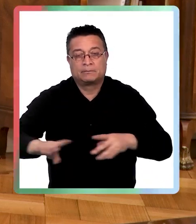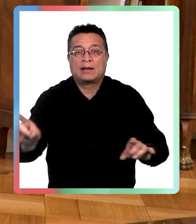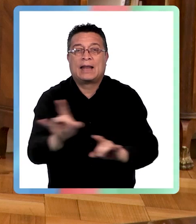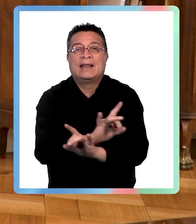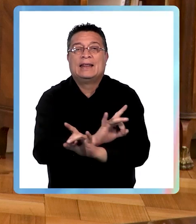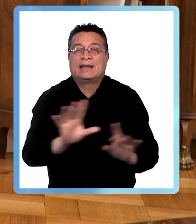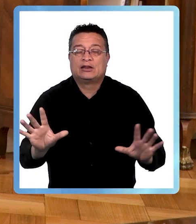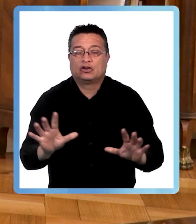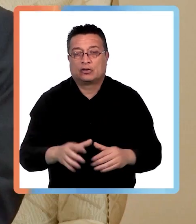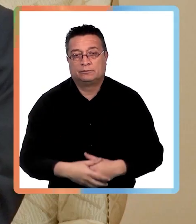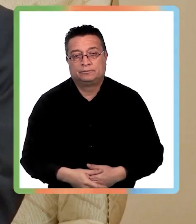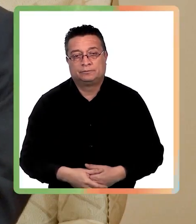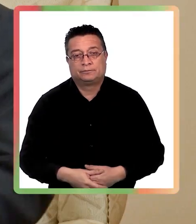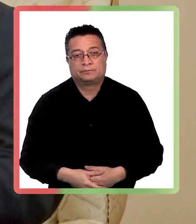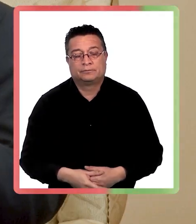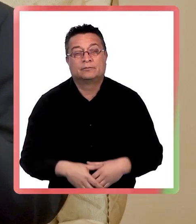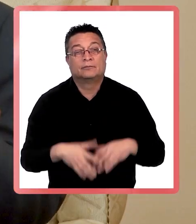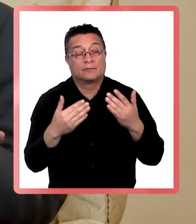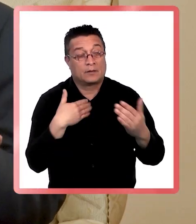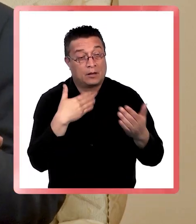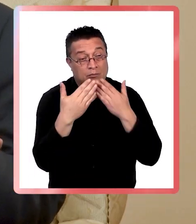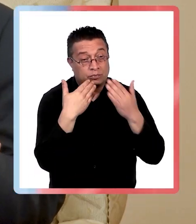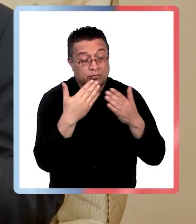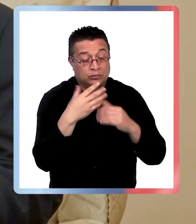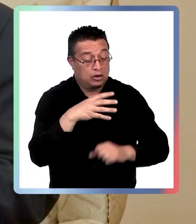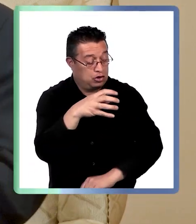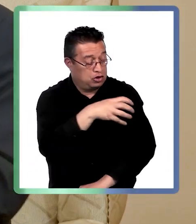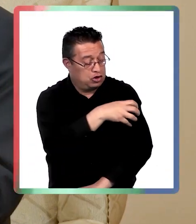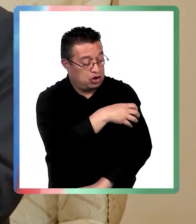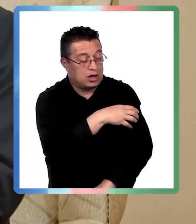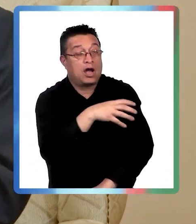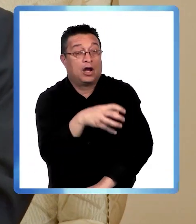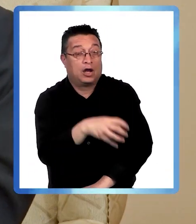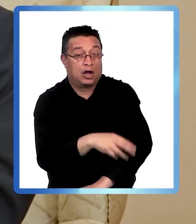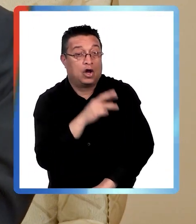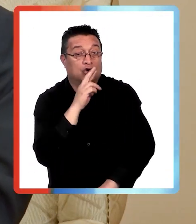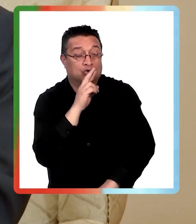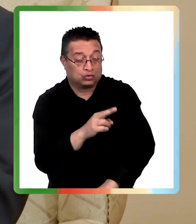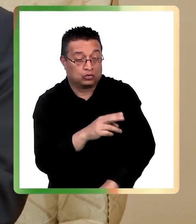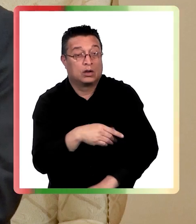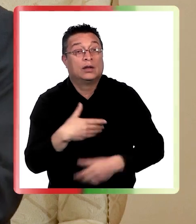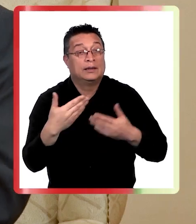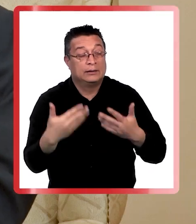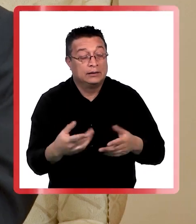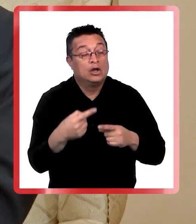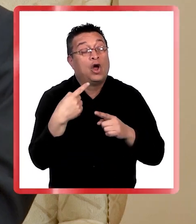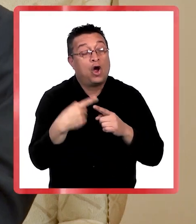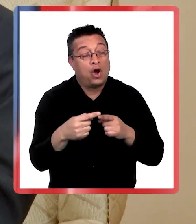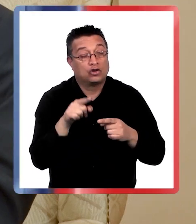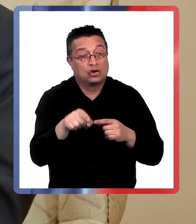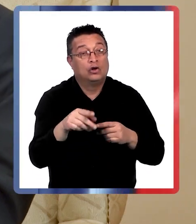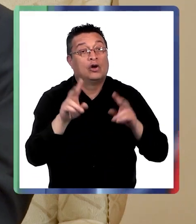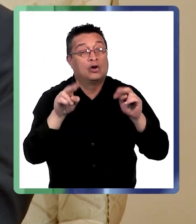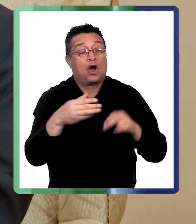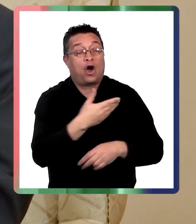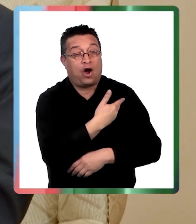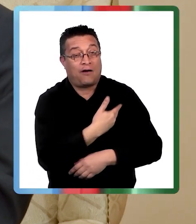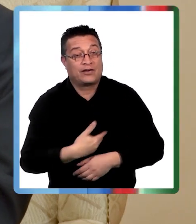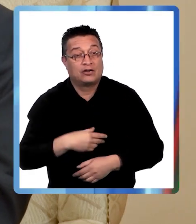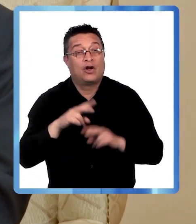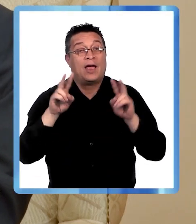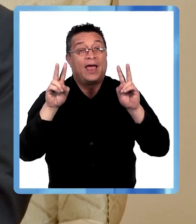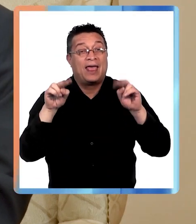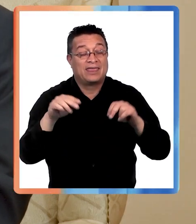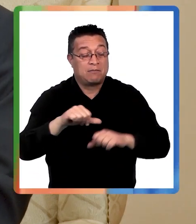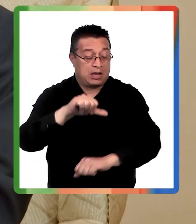preparado plenamente. Estuvimos hablando de la macrozona norte, de la macrozona sur y sin duda que una de las exigencias que tiene todo gobierno es el